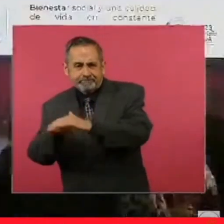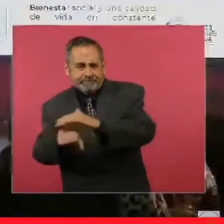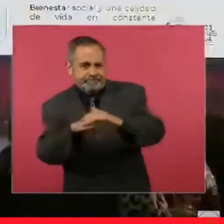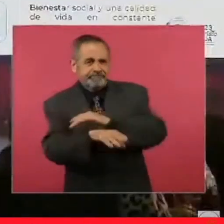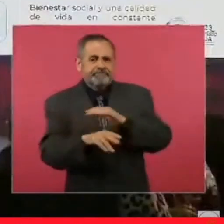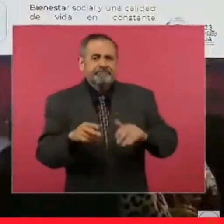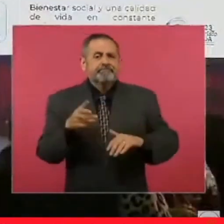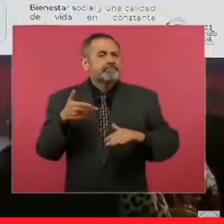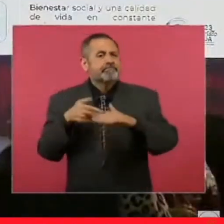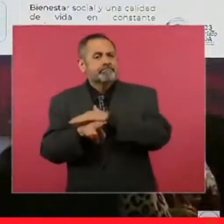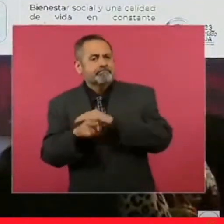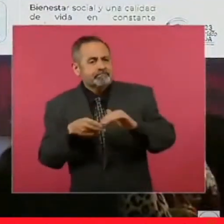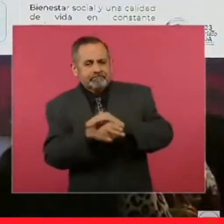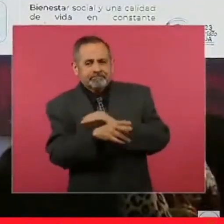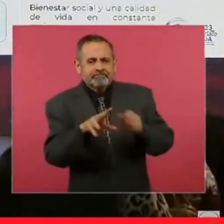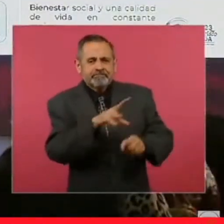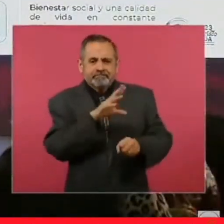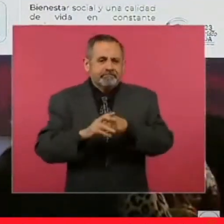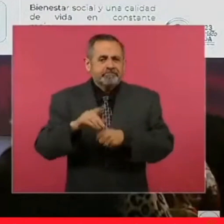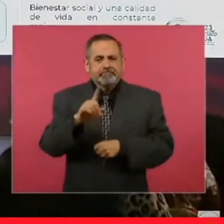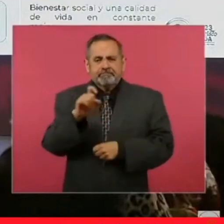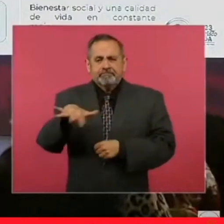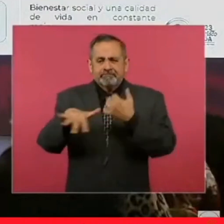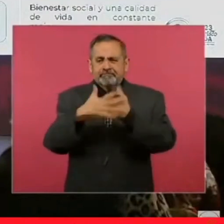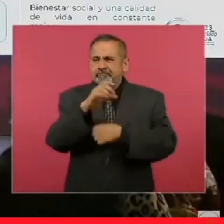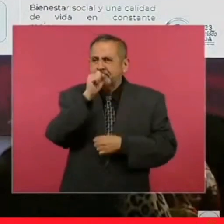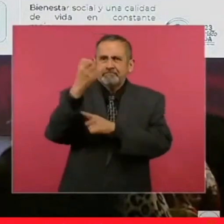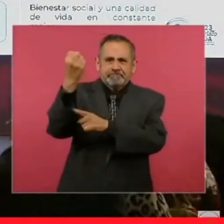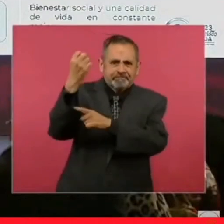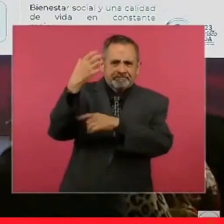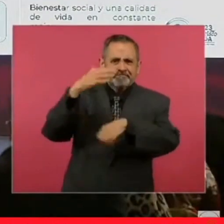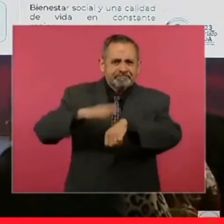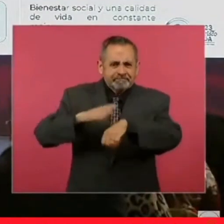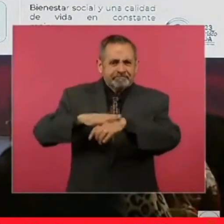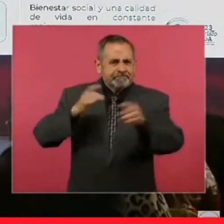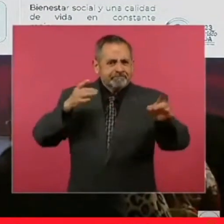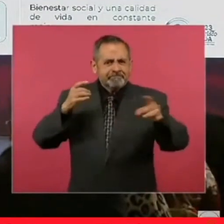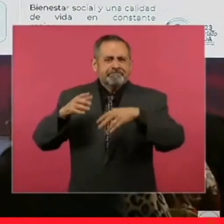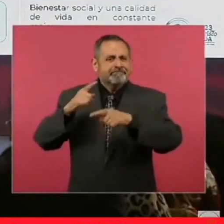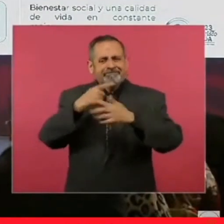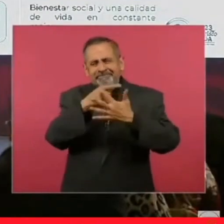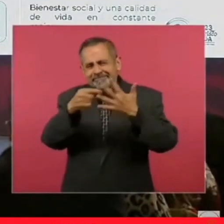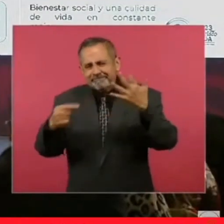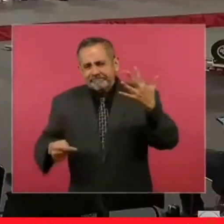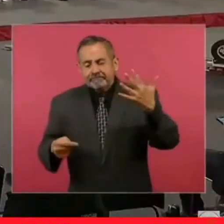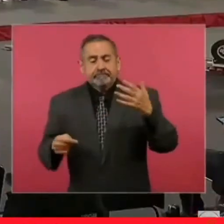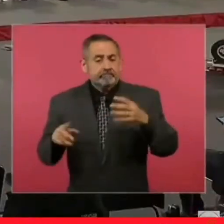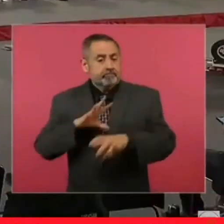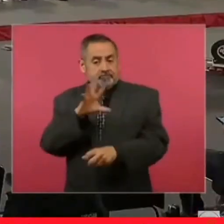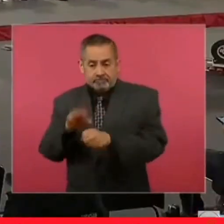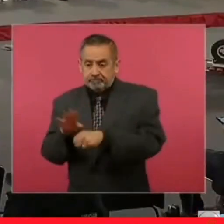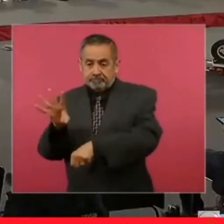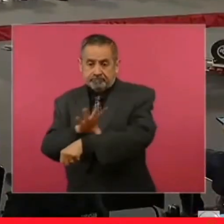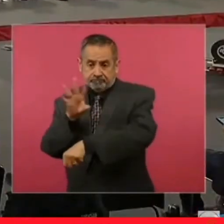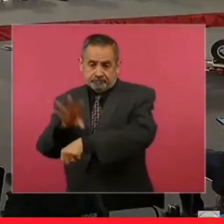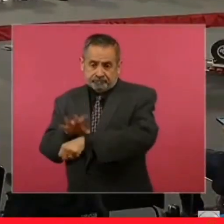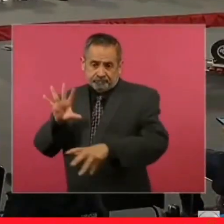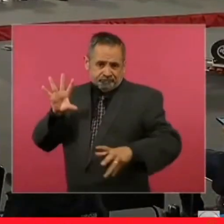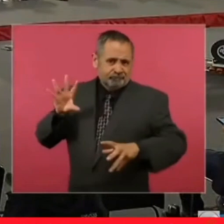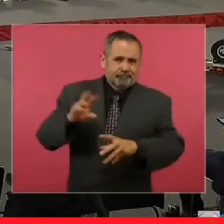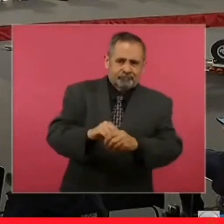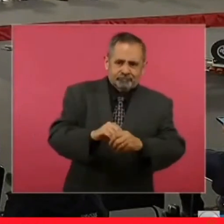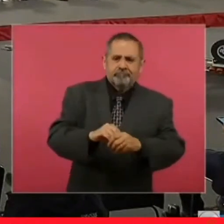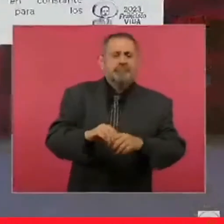cocheras, las 105 casetas de señalización y comunicaciones. Esto nos va a permitir también alimentar